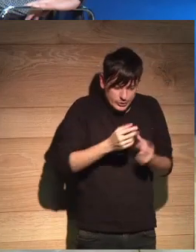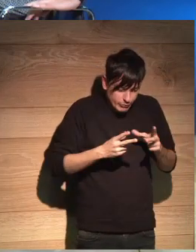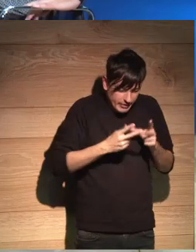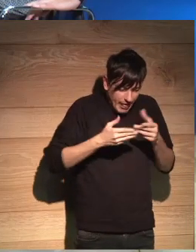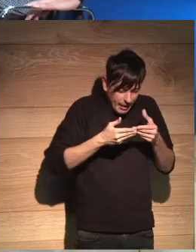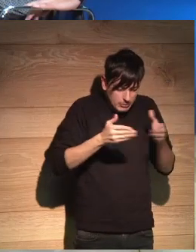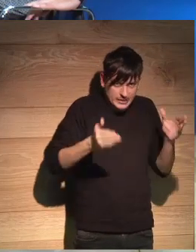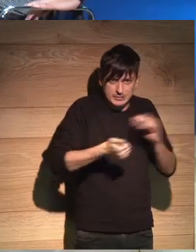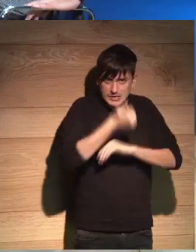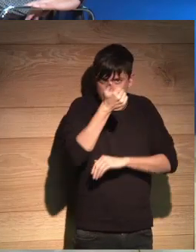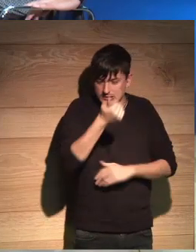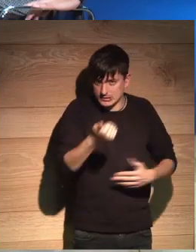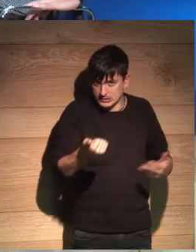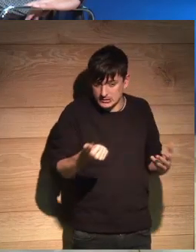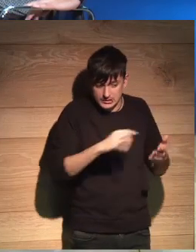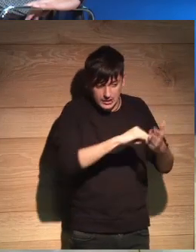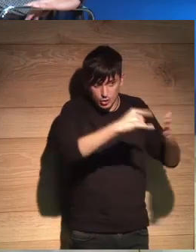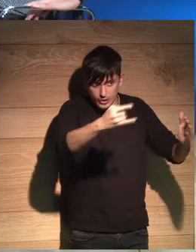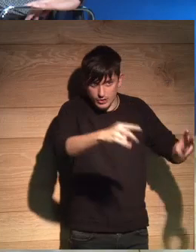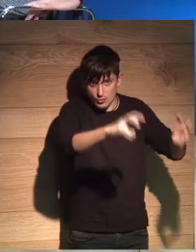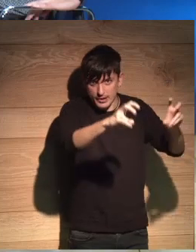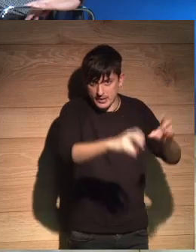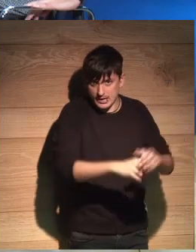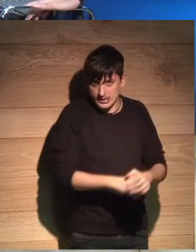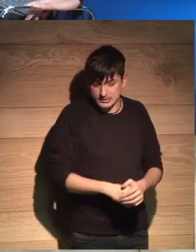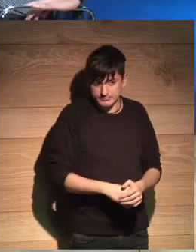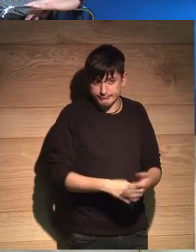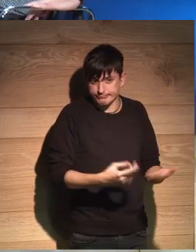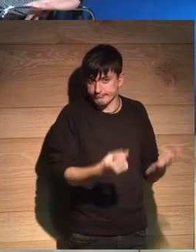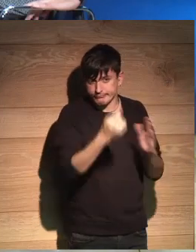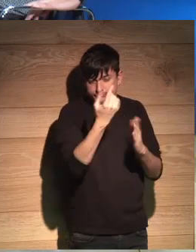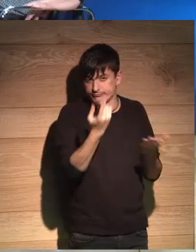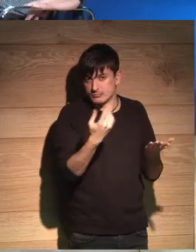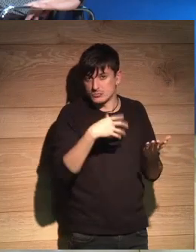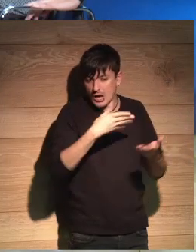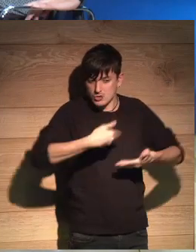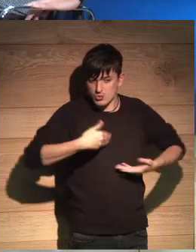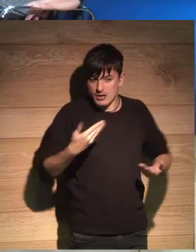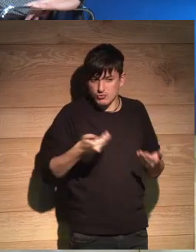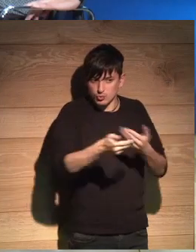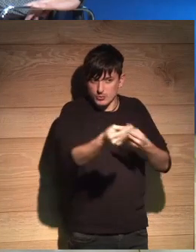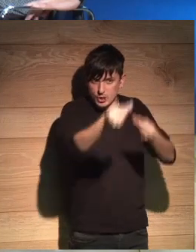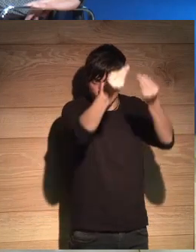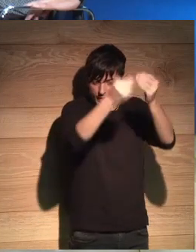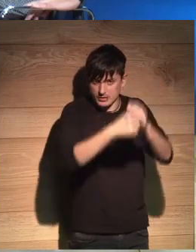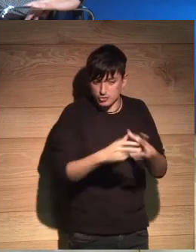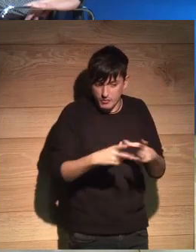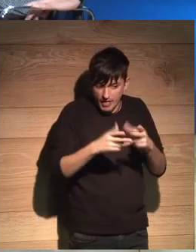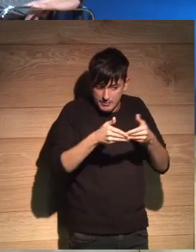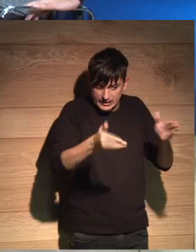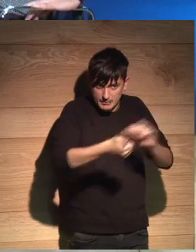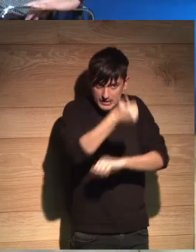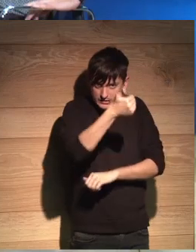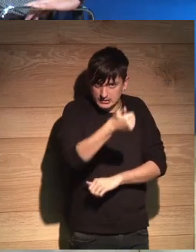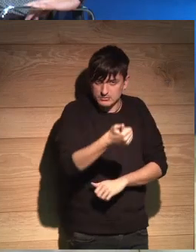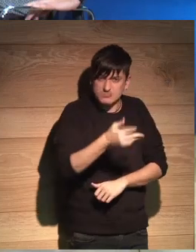más abierta a esas nuevas tecnologías, a esas nuevas disciplinas que nos pueden ayudar a mejorar el futuro. Yo creo que aunque sigue estando siempre